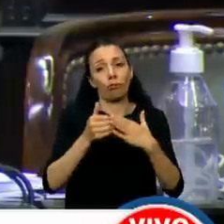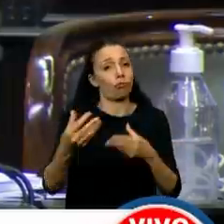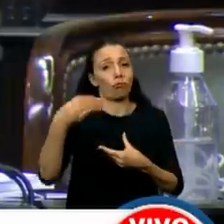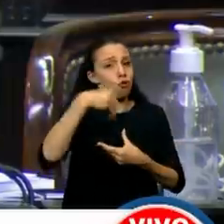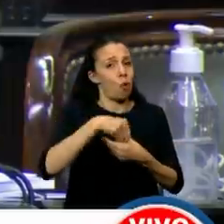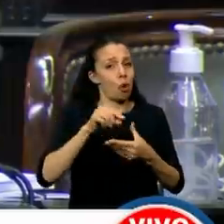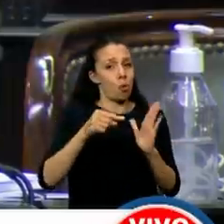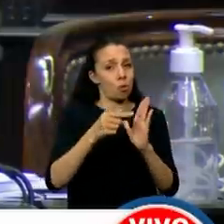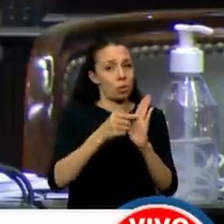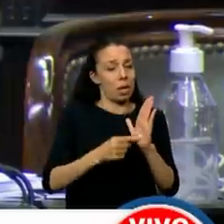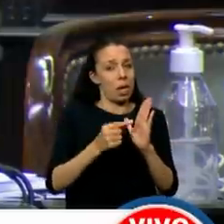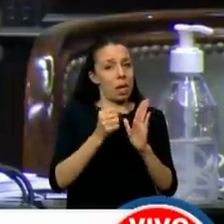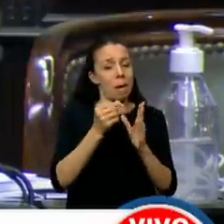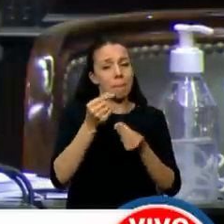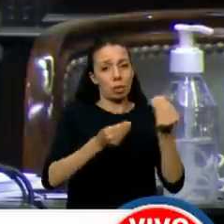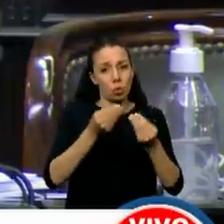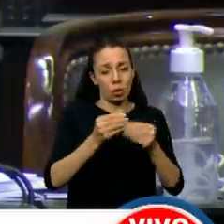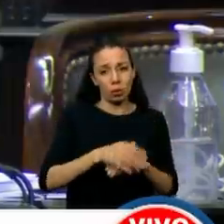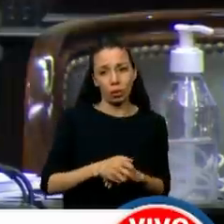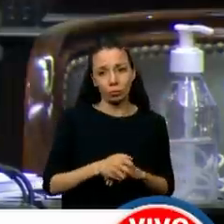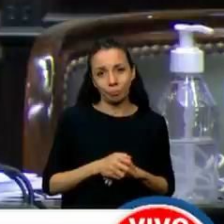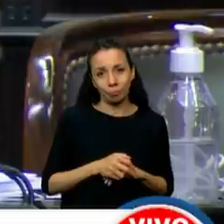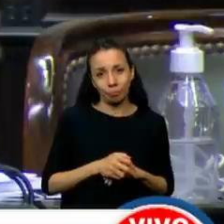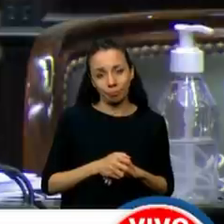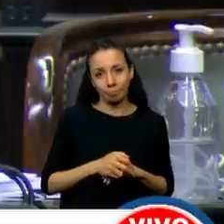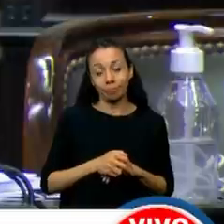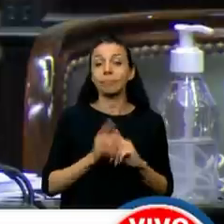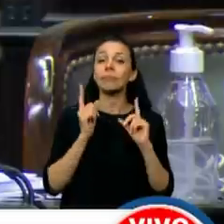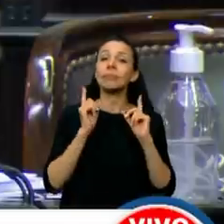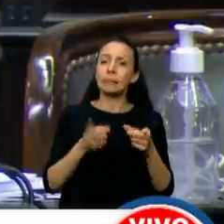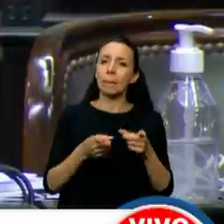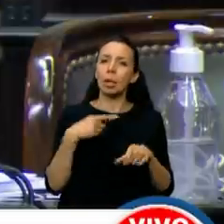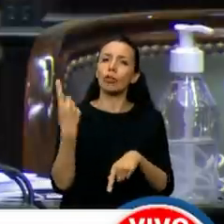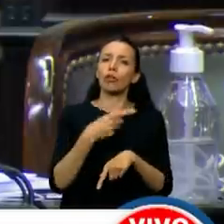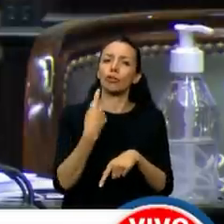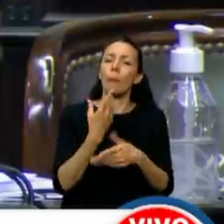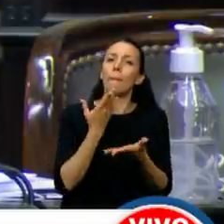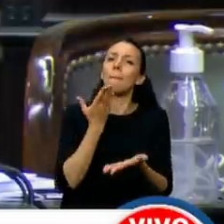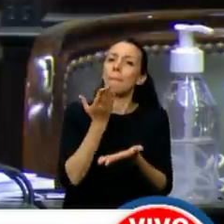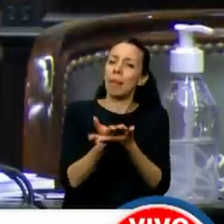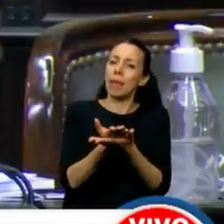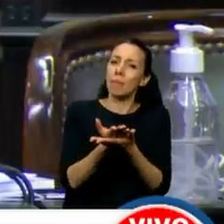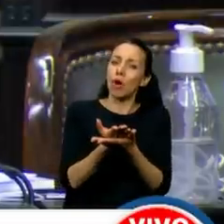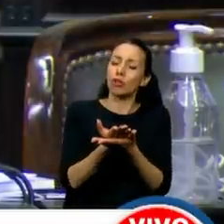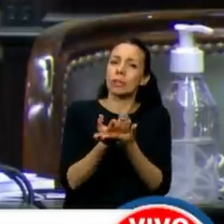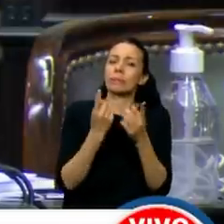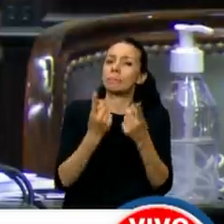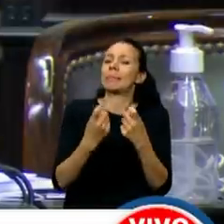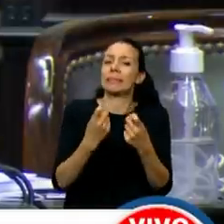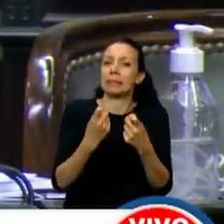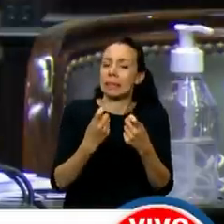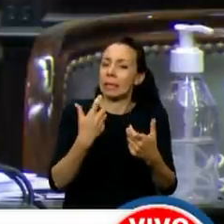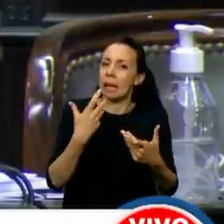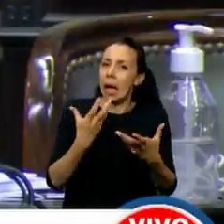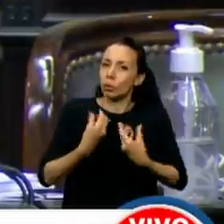permite en lo poco que me queda también hemos pedido auxilio porque la vida continúa y tenemos que